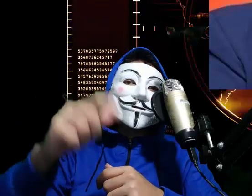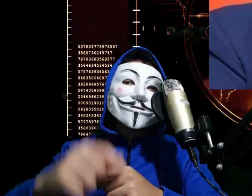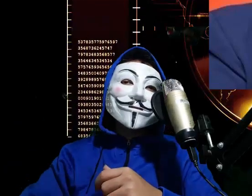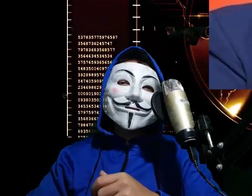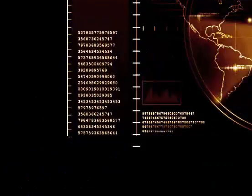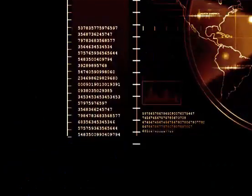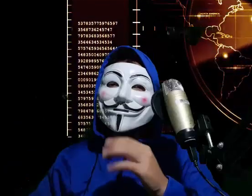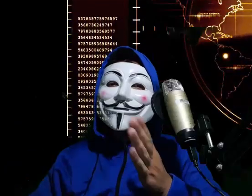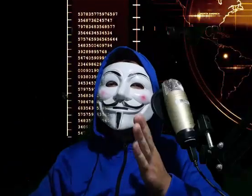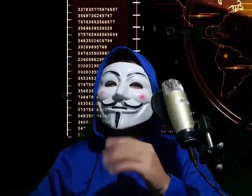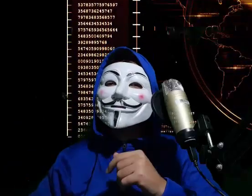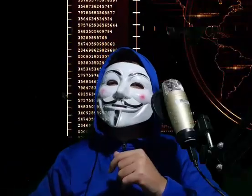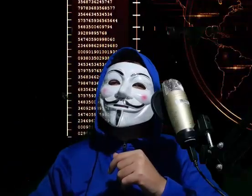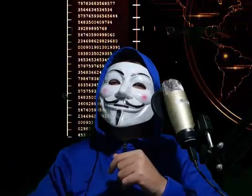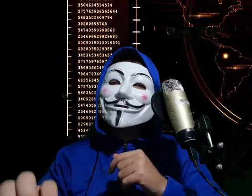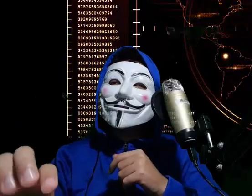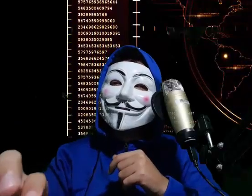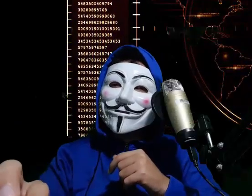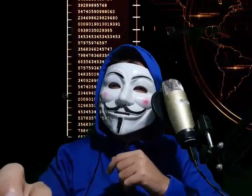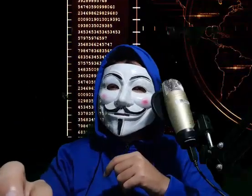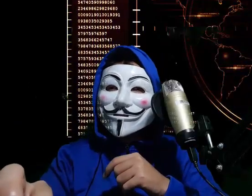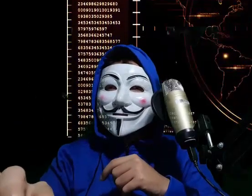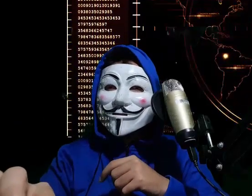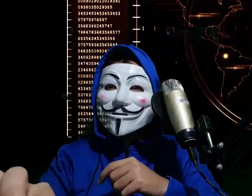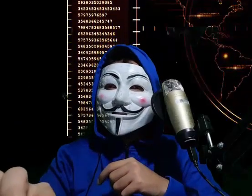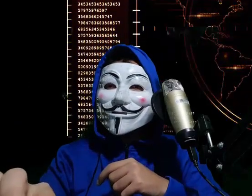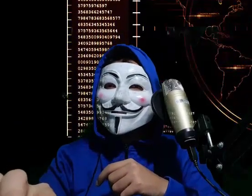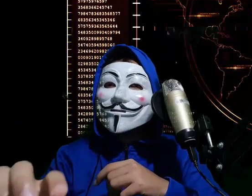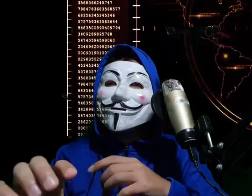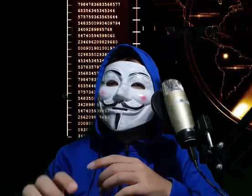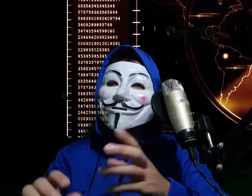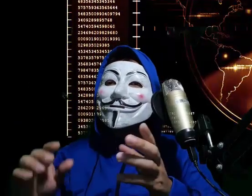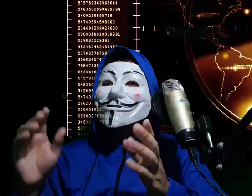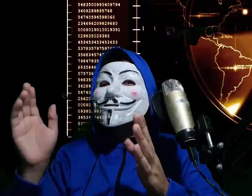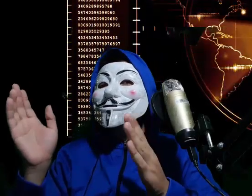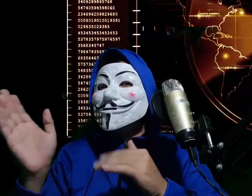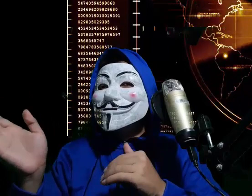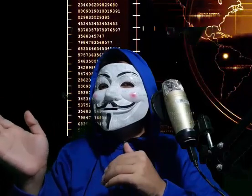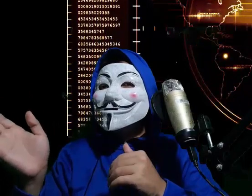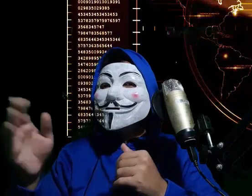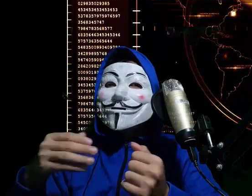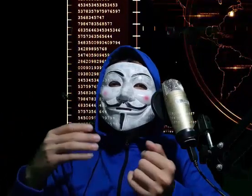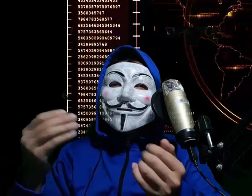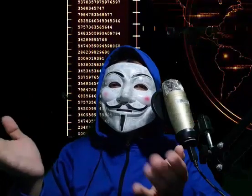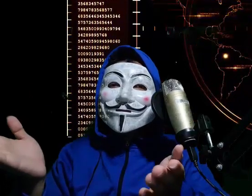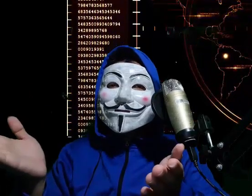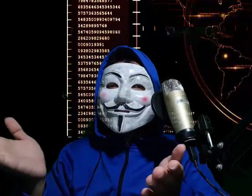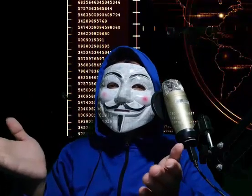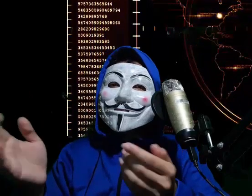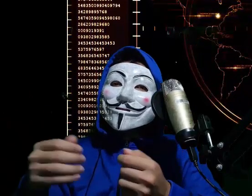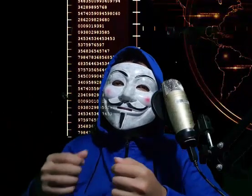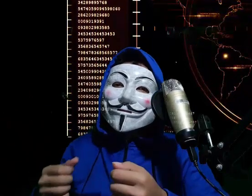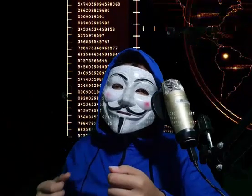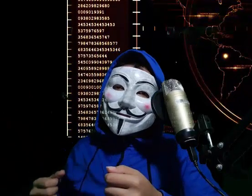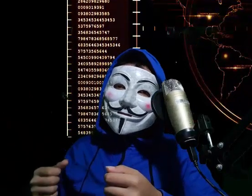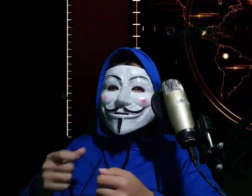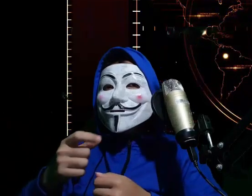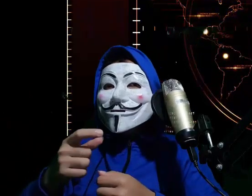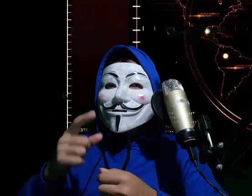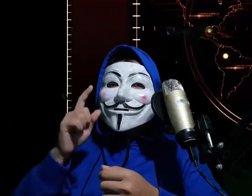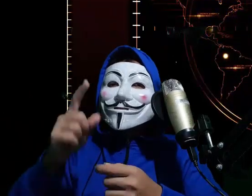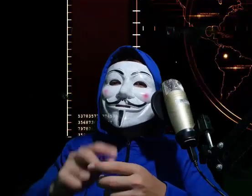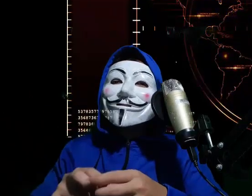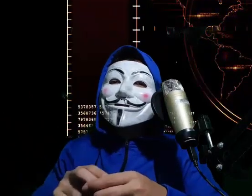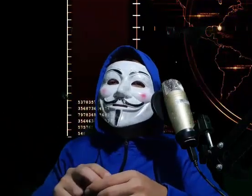en tragos? Y en el caso de Norman, este cerote dice que el jueves se defenderá, o mejor dicho, se